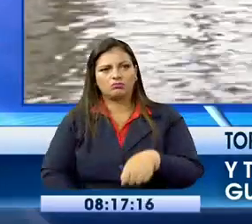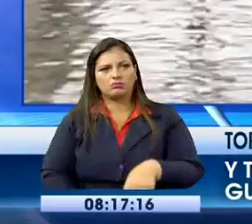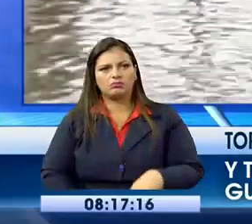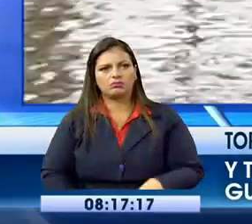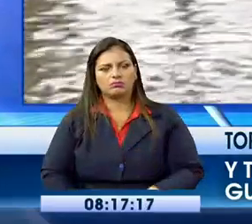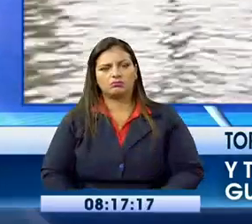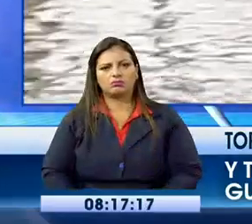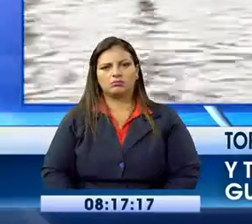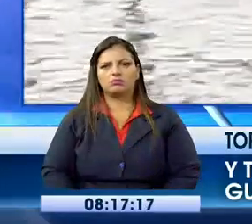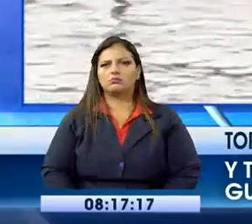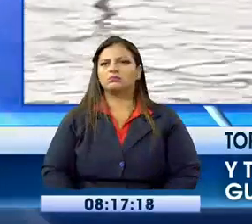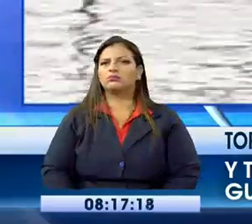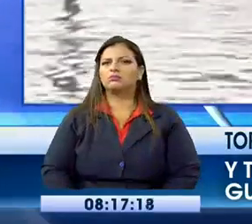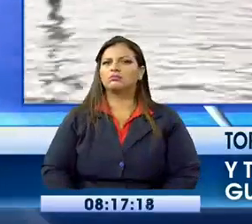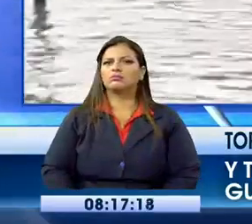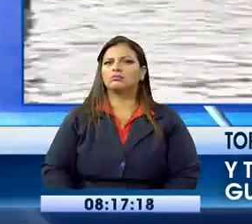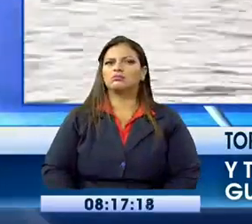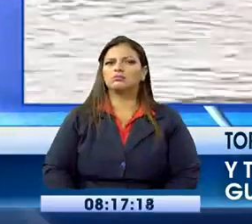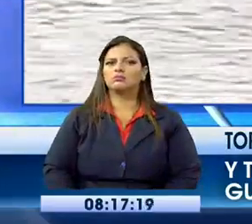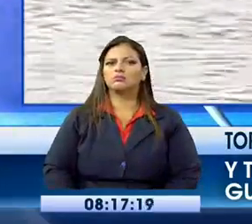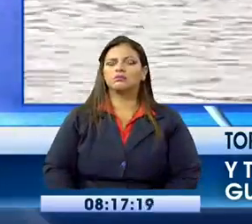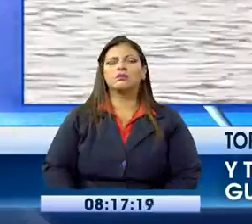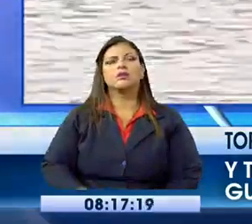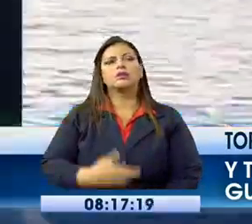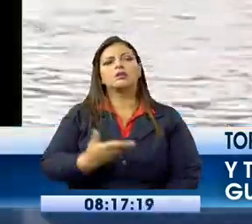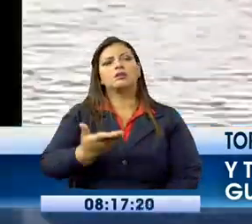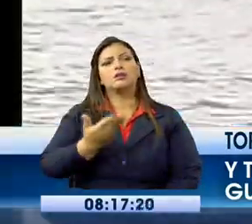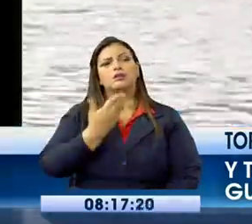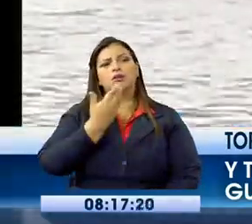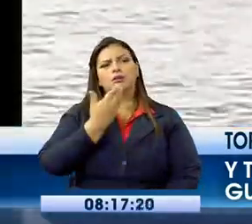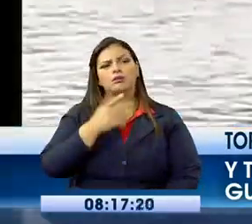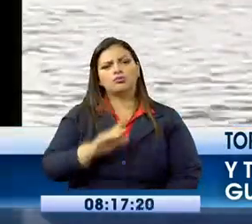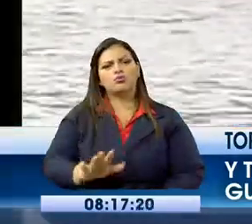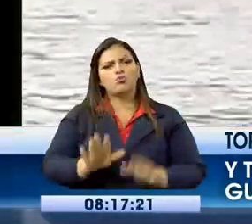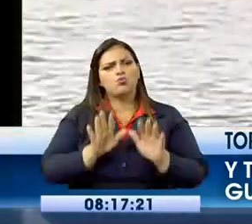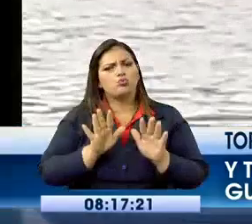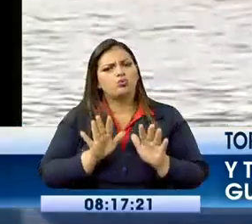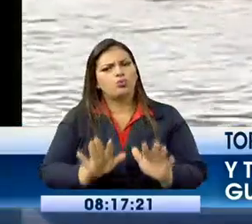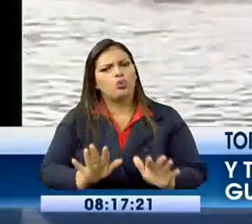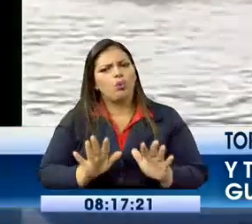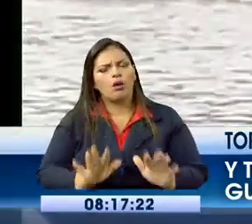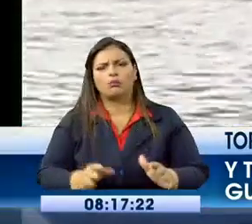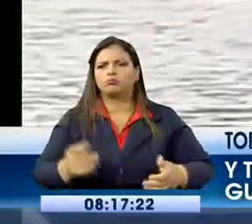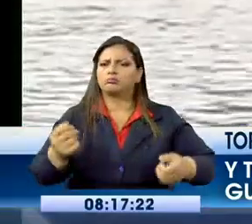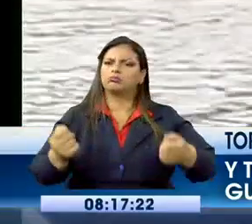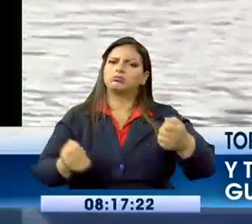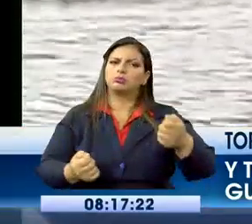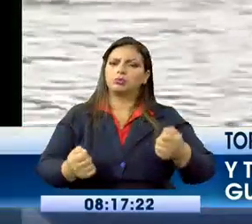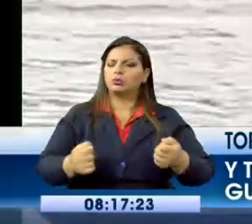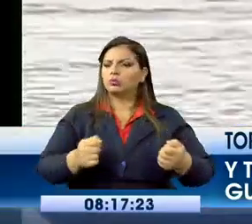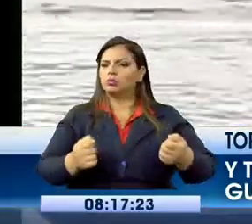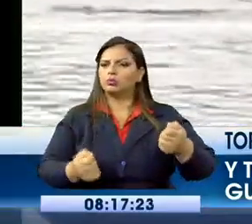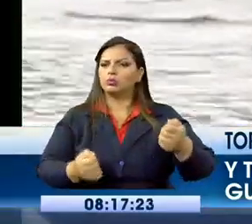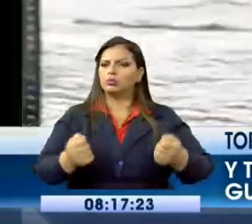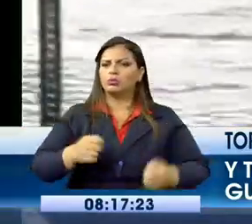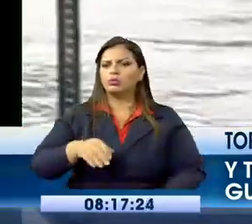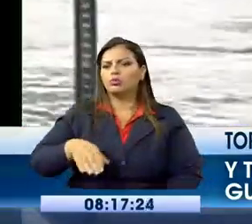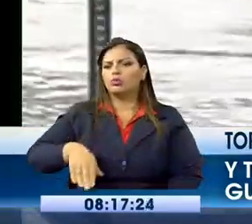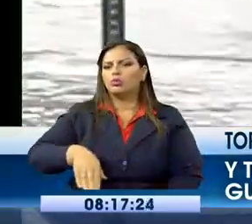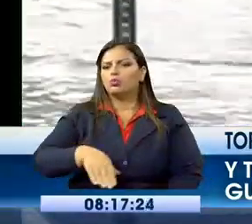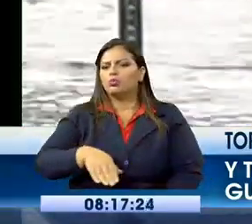Pero ese ya ustedes se a le propósito, imaginan. Claro. Sí. En lugar de ir suave, sabiendo entonces, que hay personas ahí transmitiendo. Cuando estabas